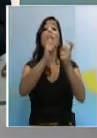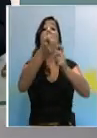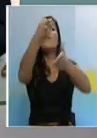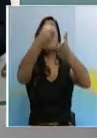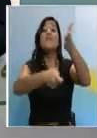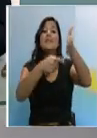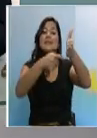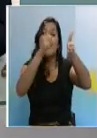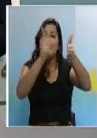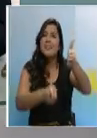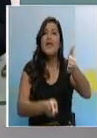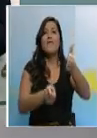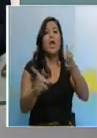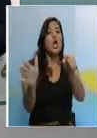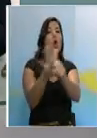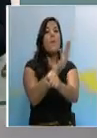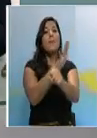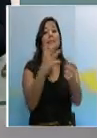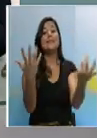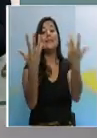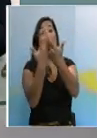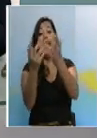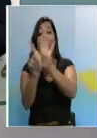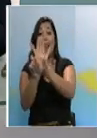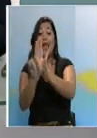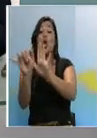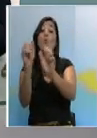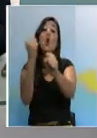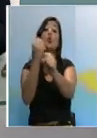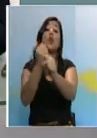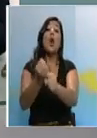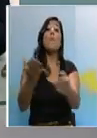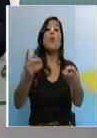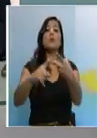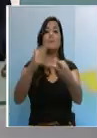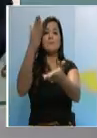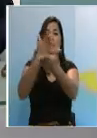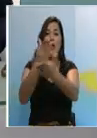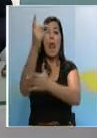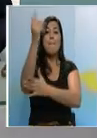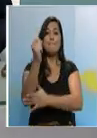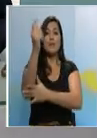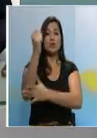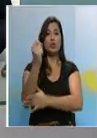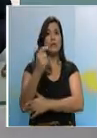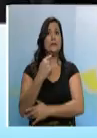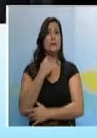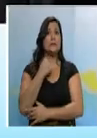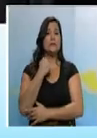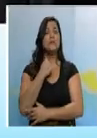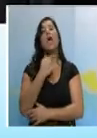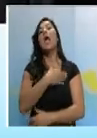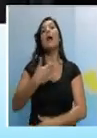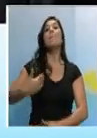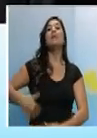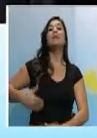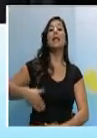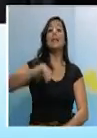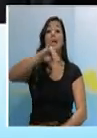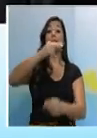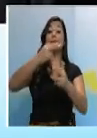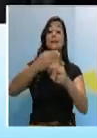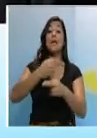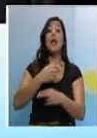fiscal debe ser integral a la legislación como empleo público y el freno a las pensiones de lujo. El periodista José Enrique Cibaja está en la